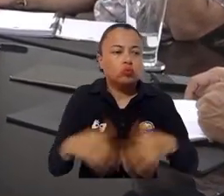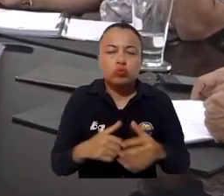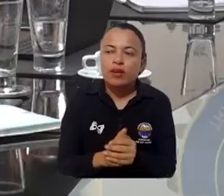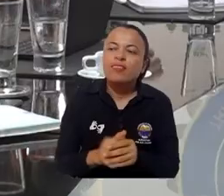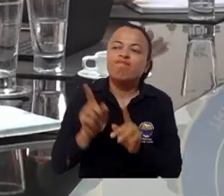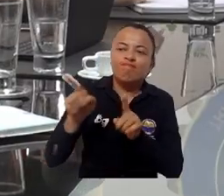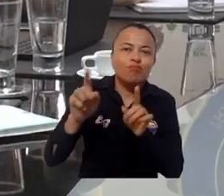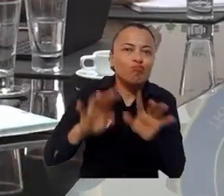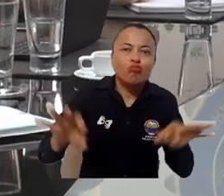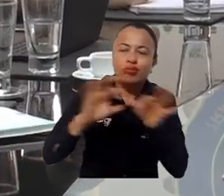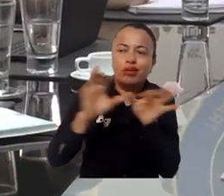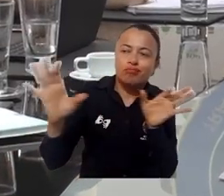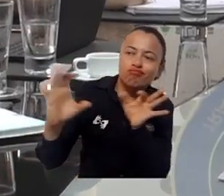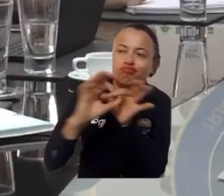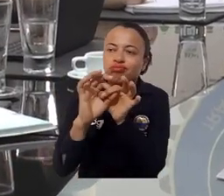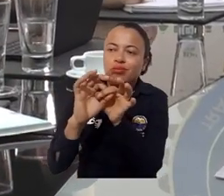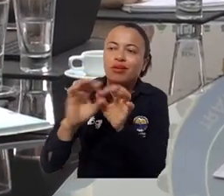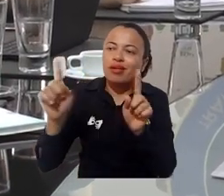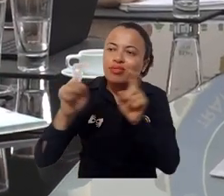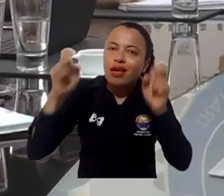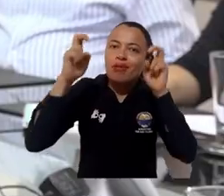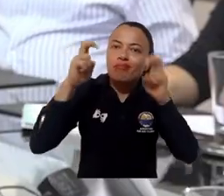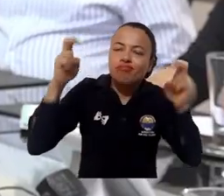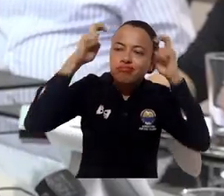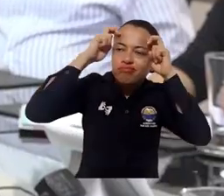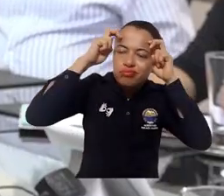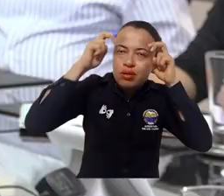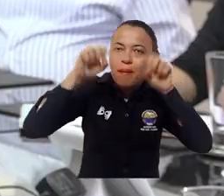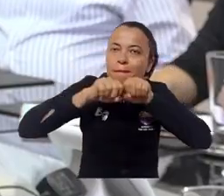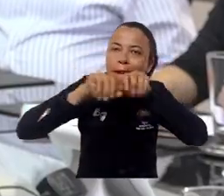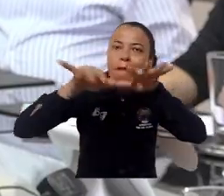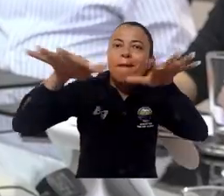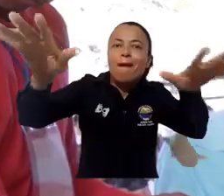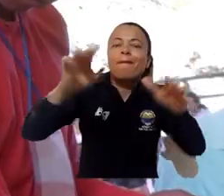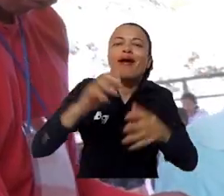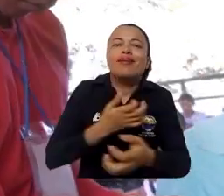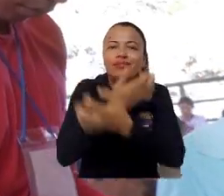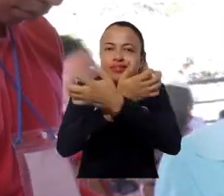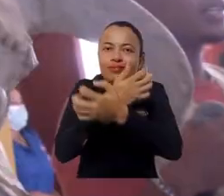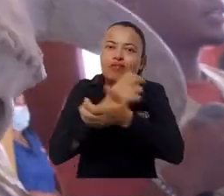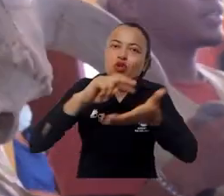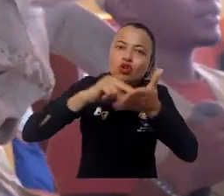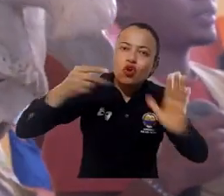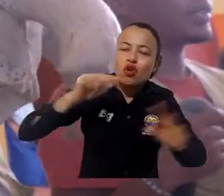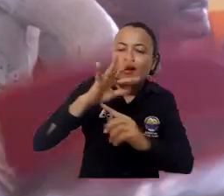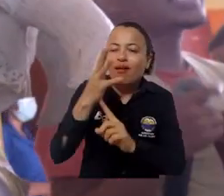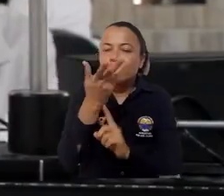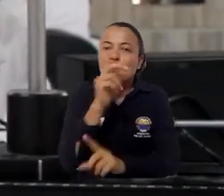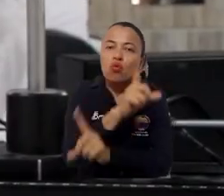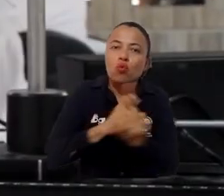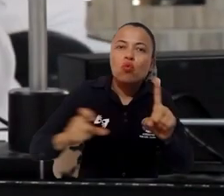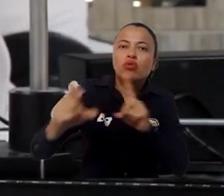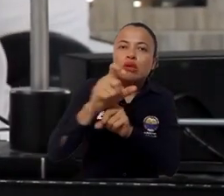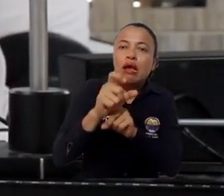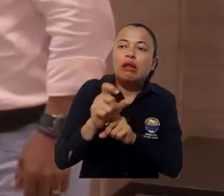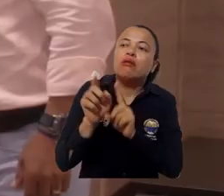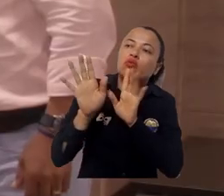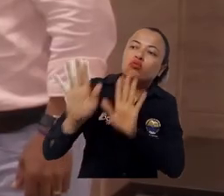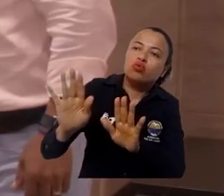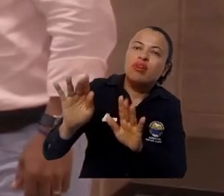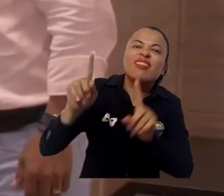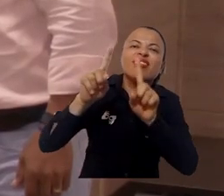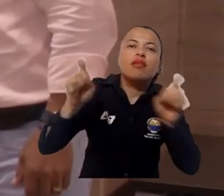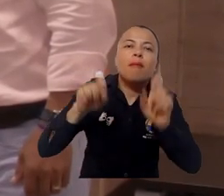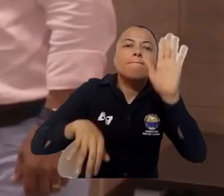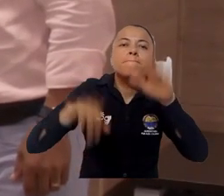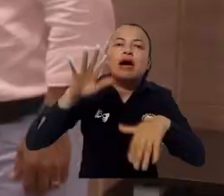Mater y la catalogan como aliado clave en materia de transferencia y apropiación del conocimiento científico, tecnológico, artístico y